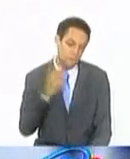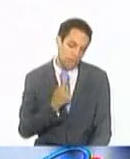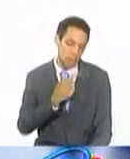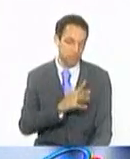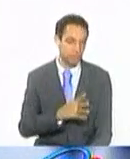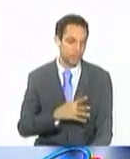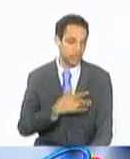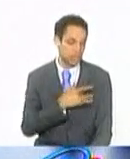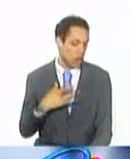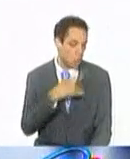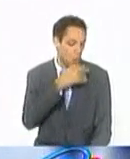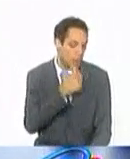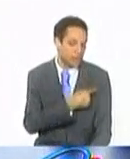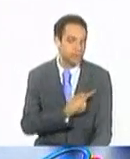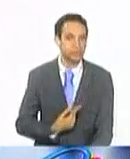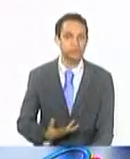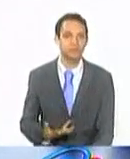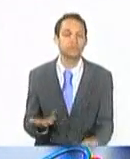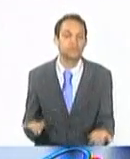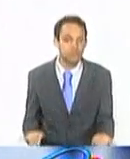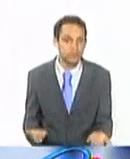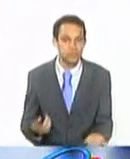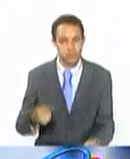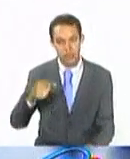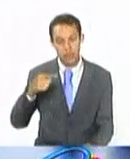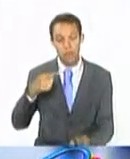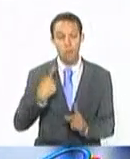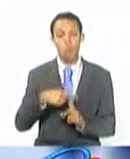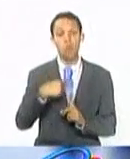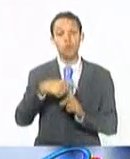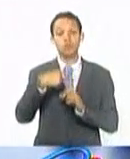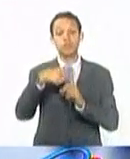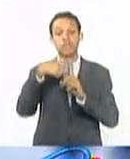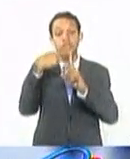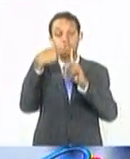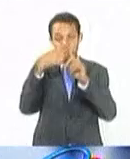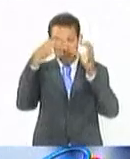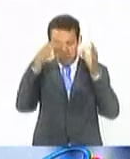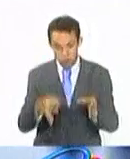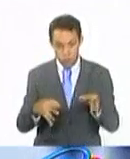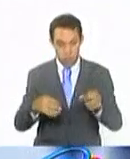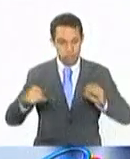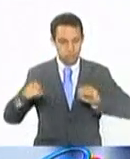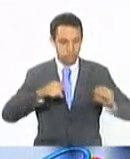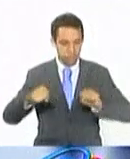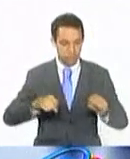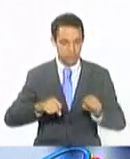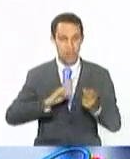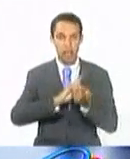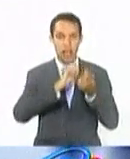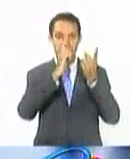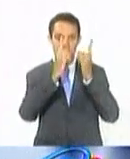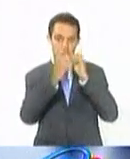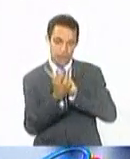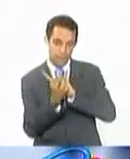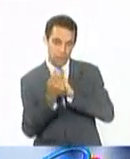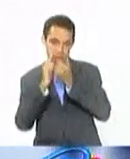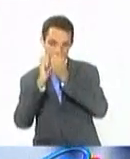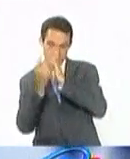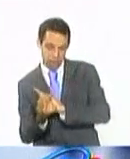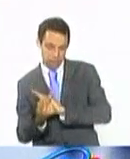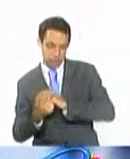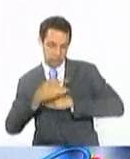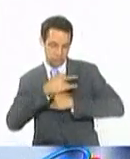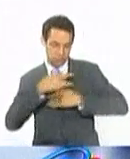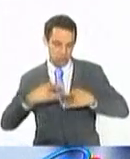y dijo no me voy a curar si usted cambia su programación y ahí está la programación neurolingüística además que le ayudar mucho si usted cambia